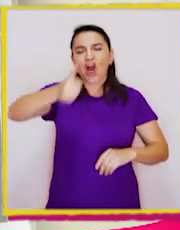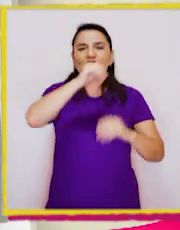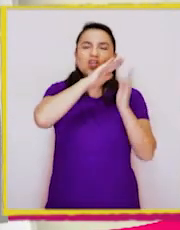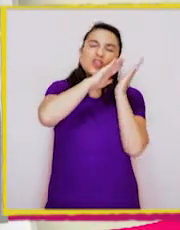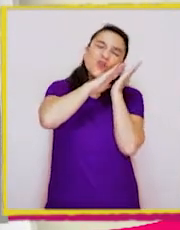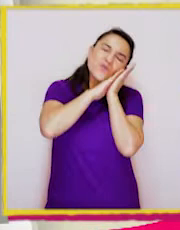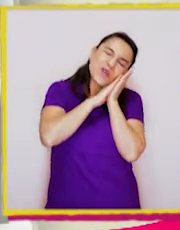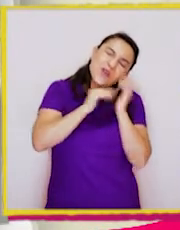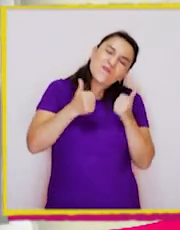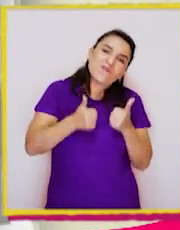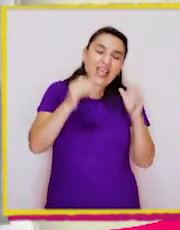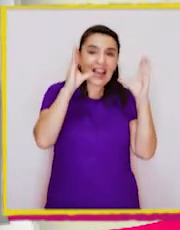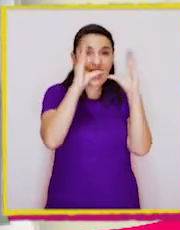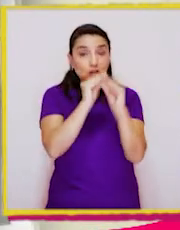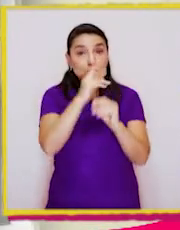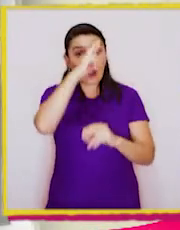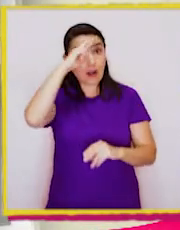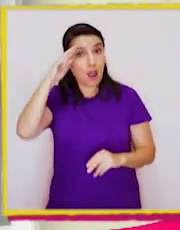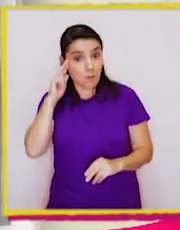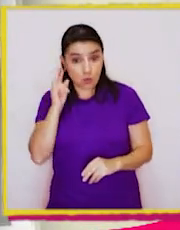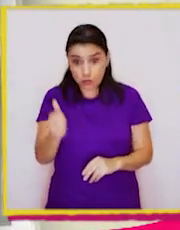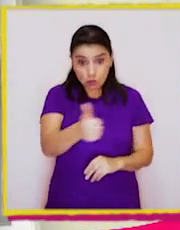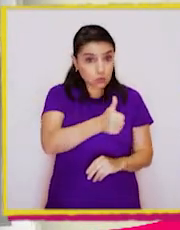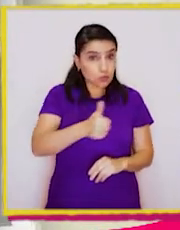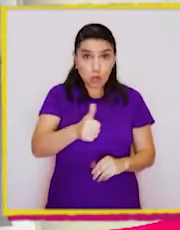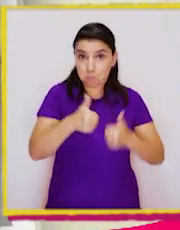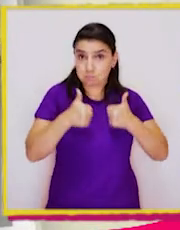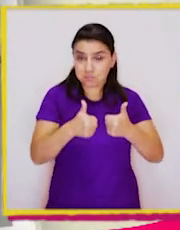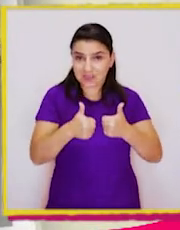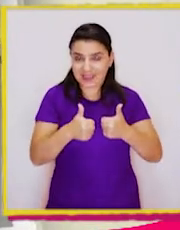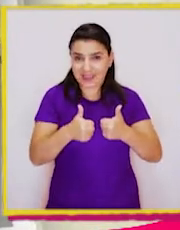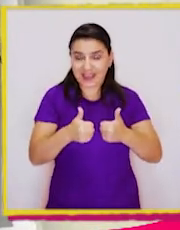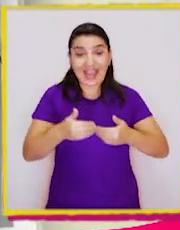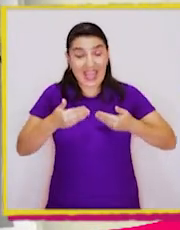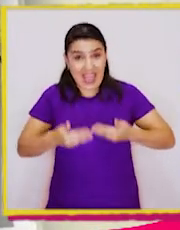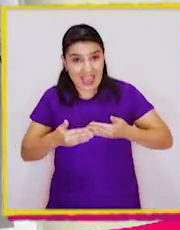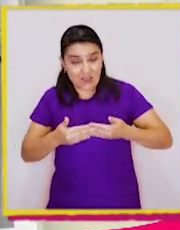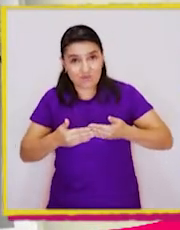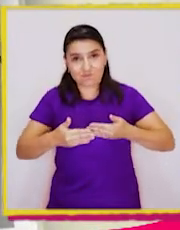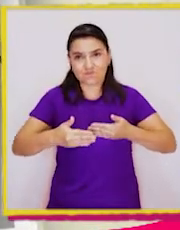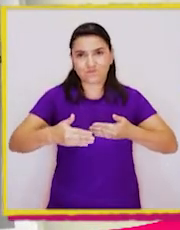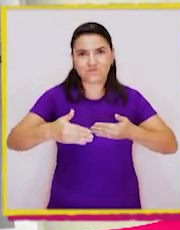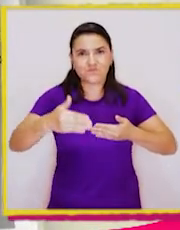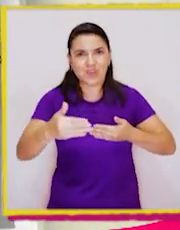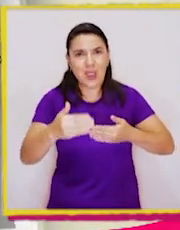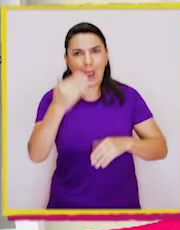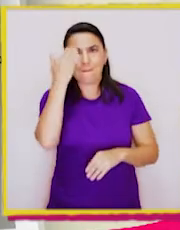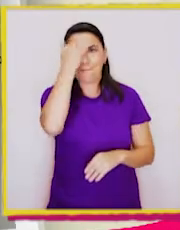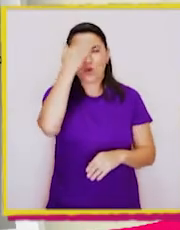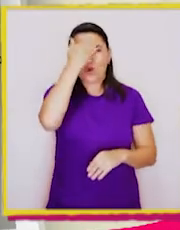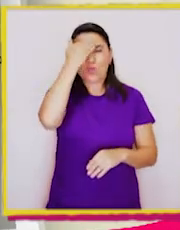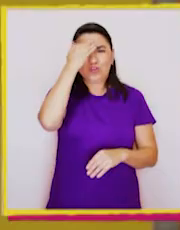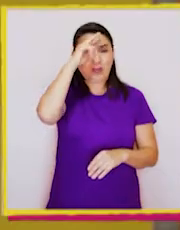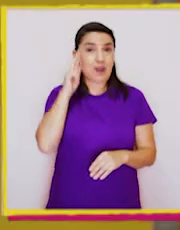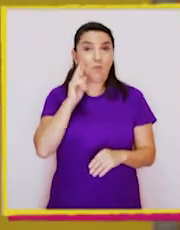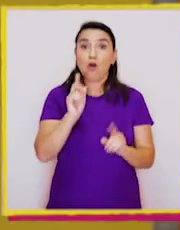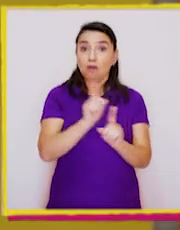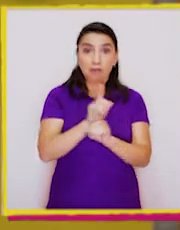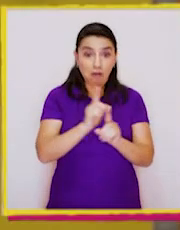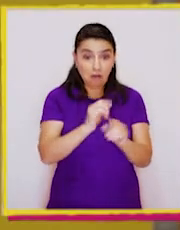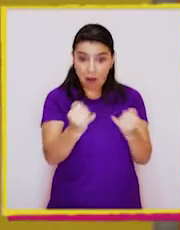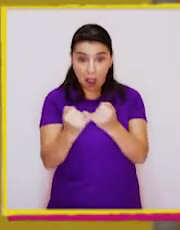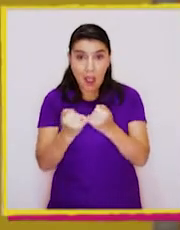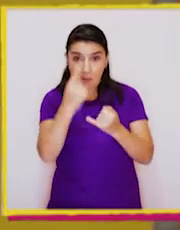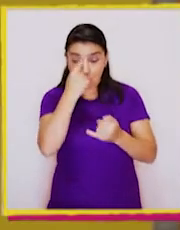bien. Ramón y todos los muñecos. Desde entonces, Ramón ya no es tan preocupón. Tampoco